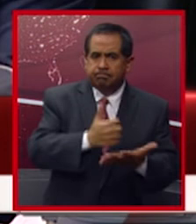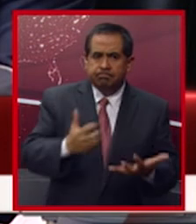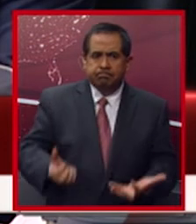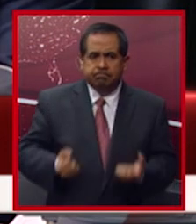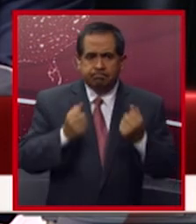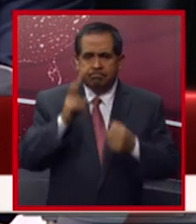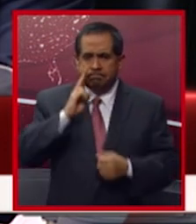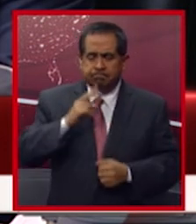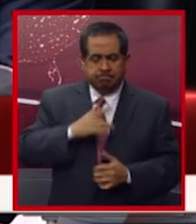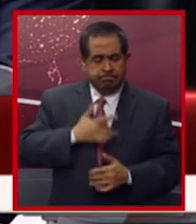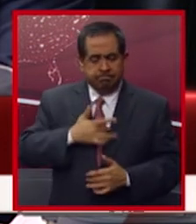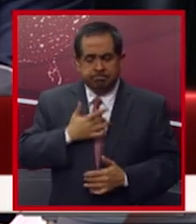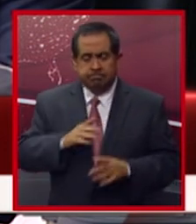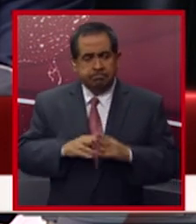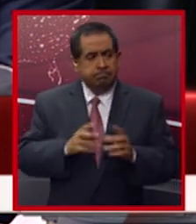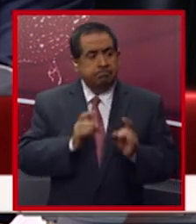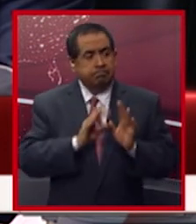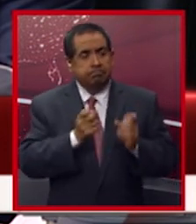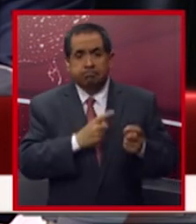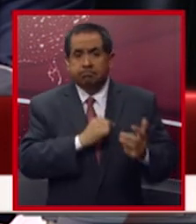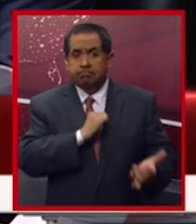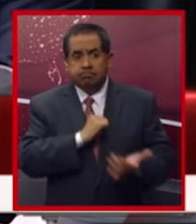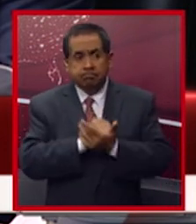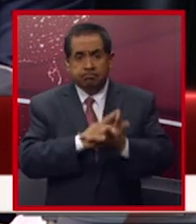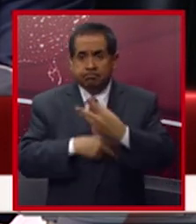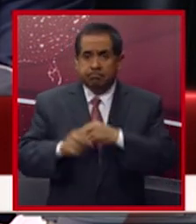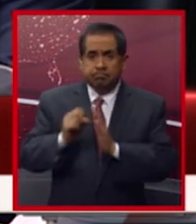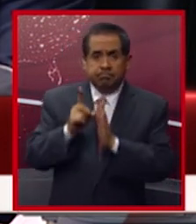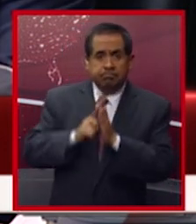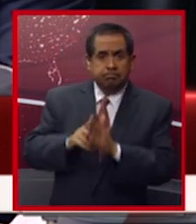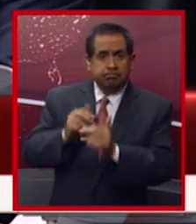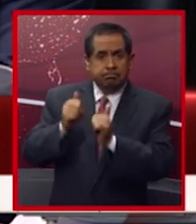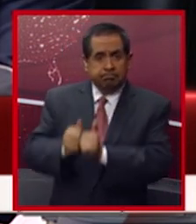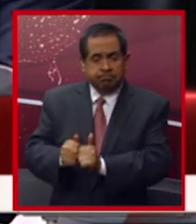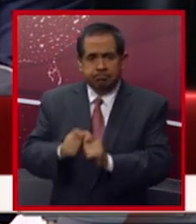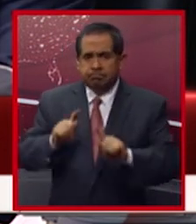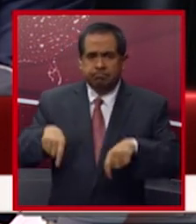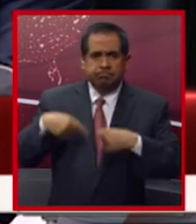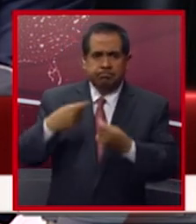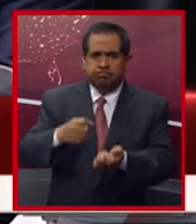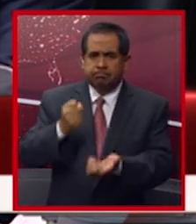se evalúen las solicitudes de refugio y protección complementaria que se reciban.